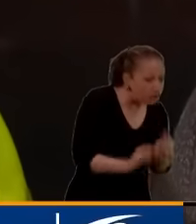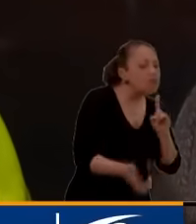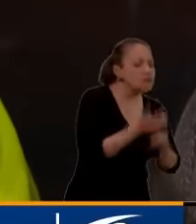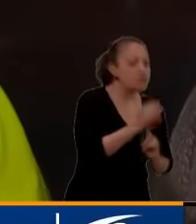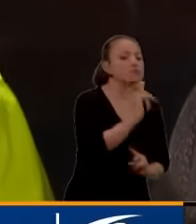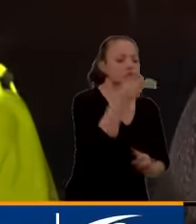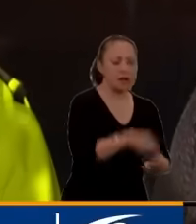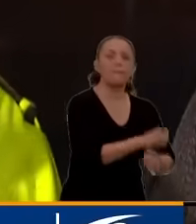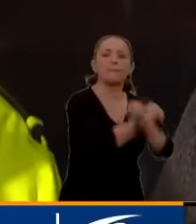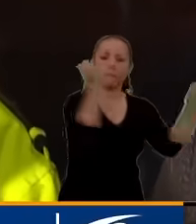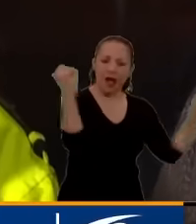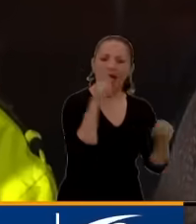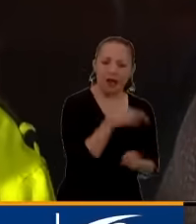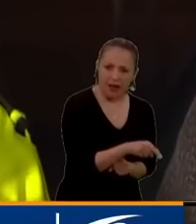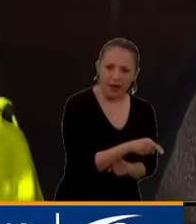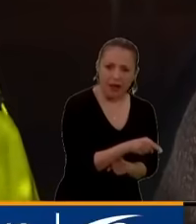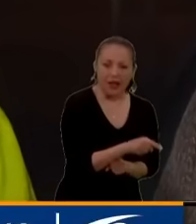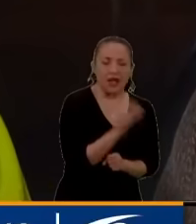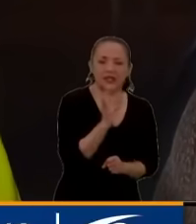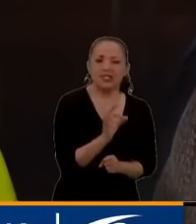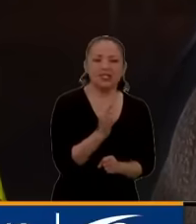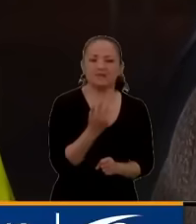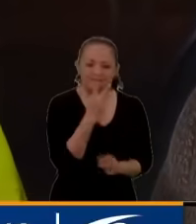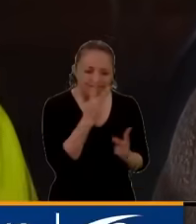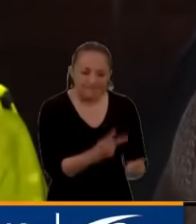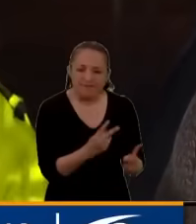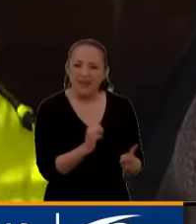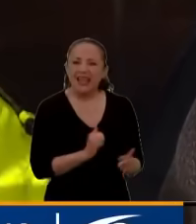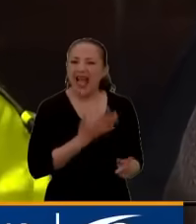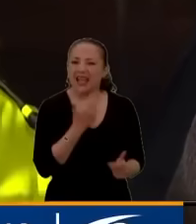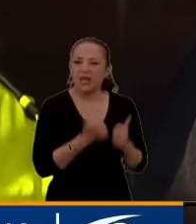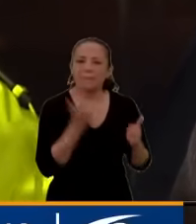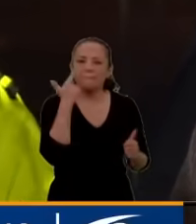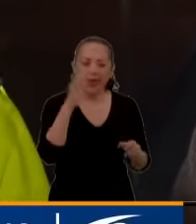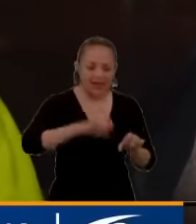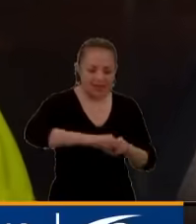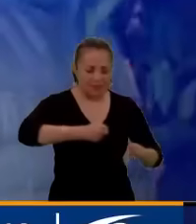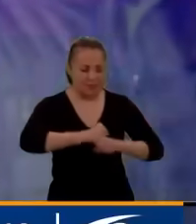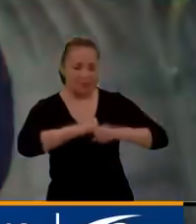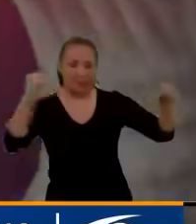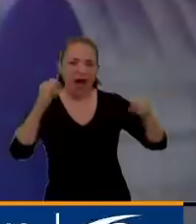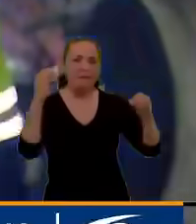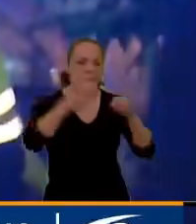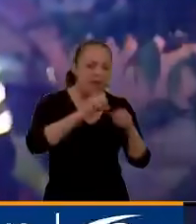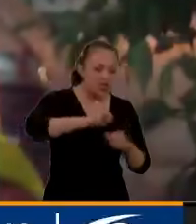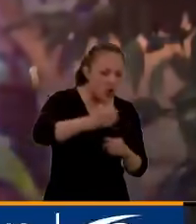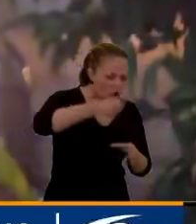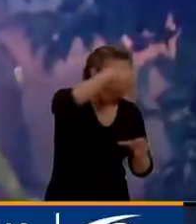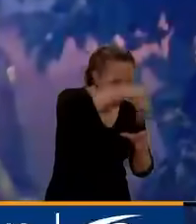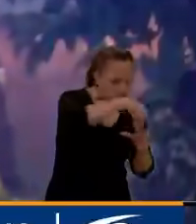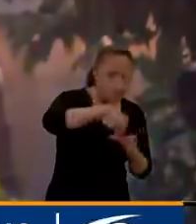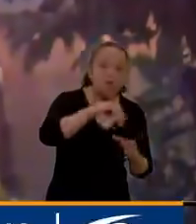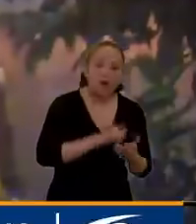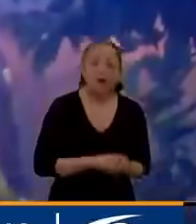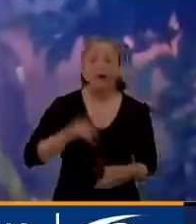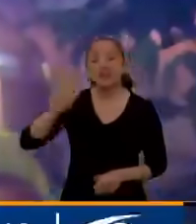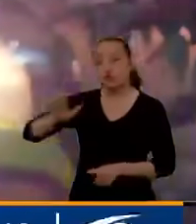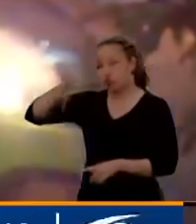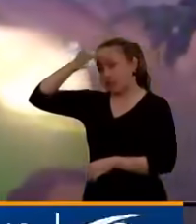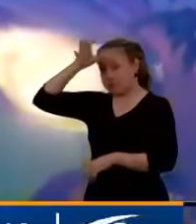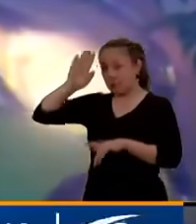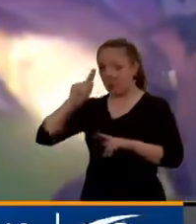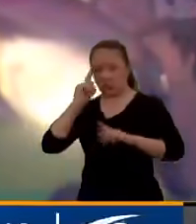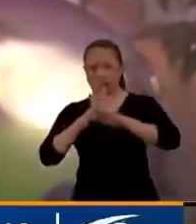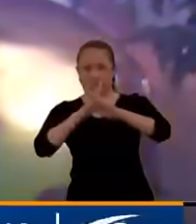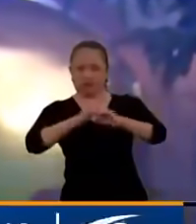cual no podemos ver la característica, al parecer es una granada y otros elementos. Los expertos antiexplosivos ya tenían